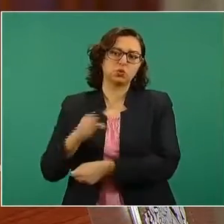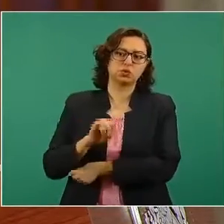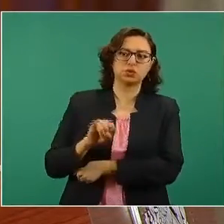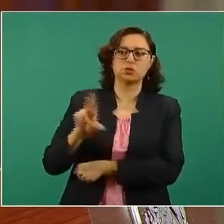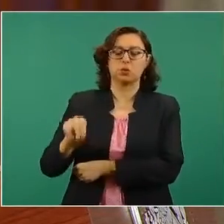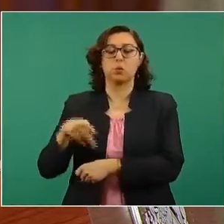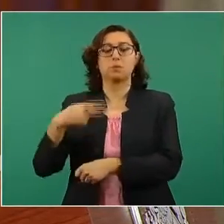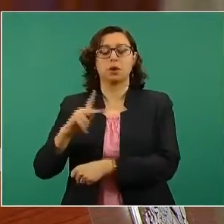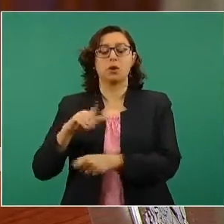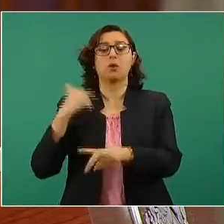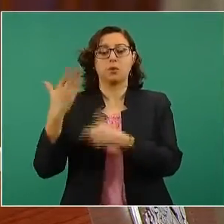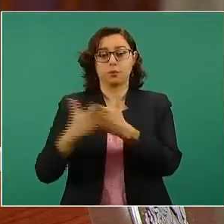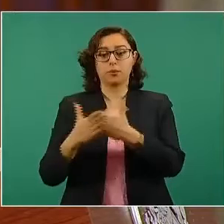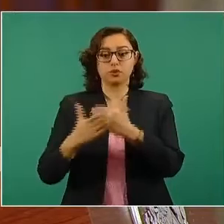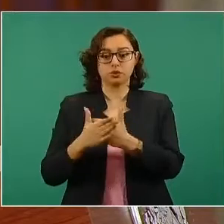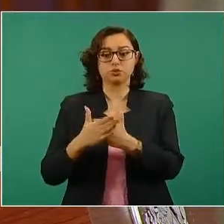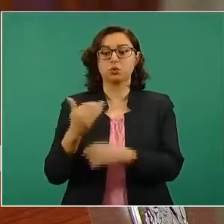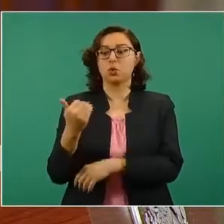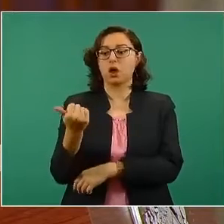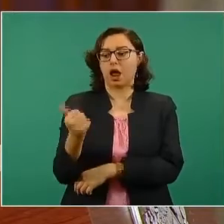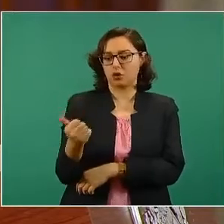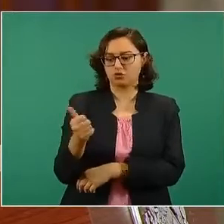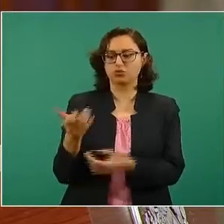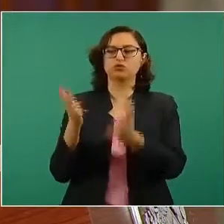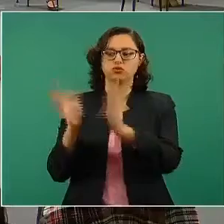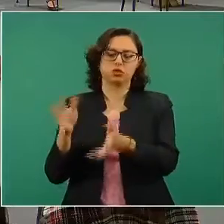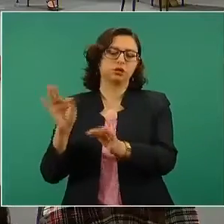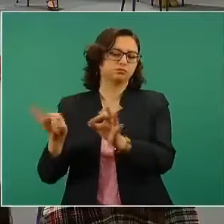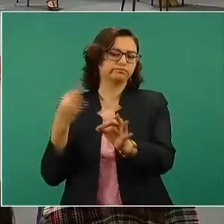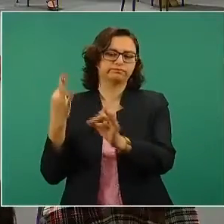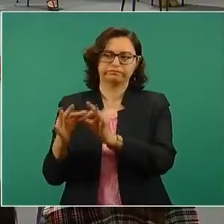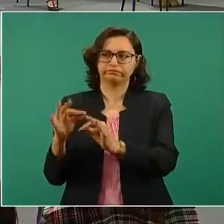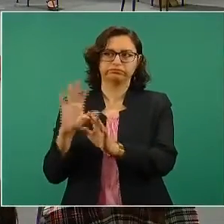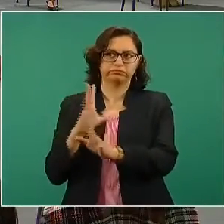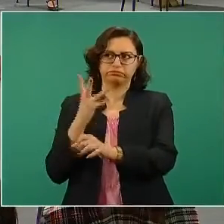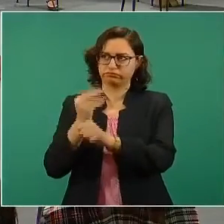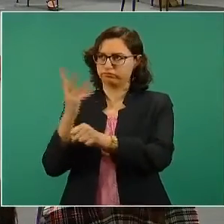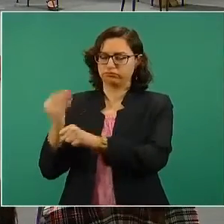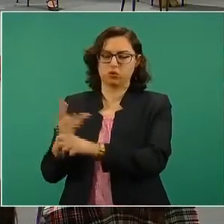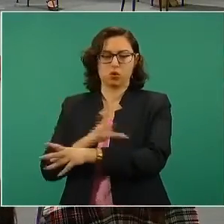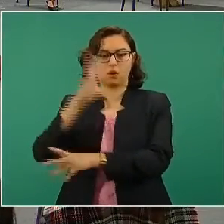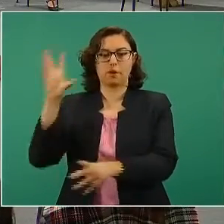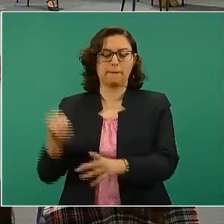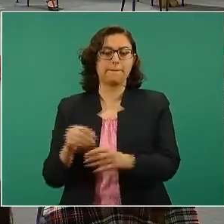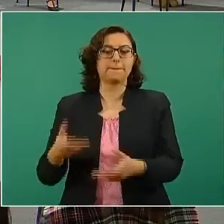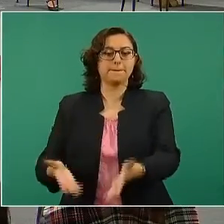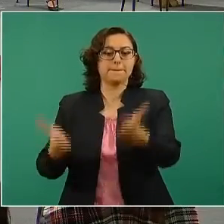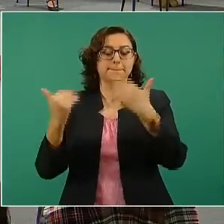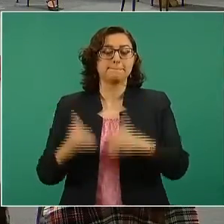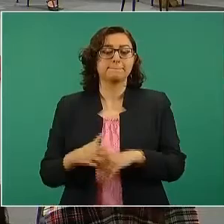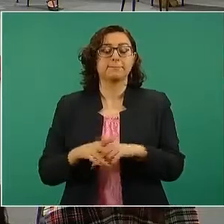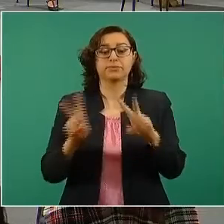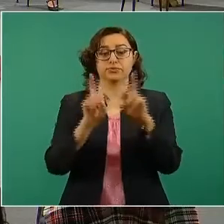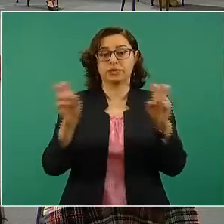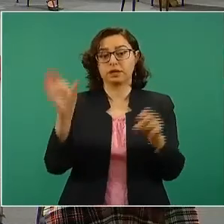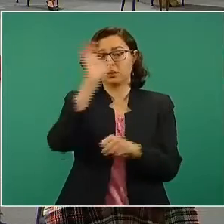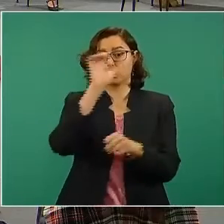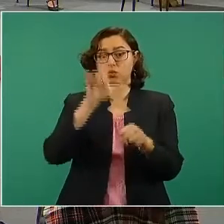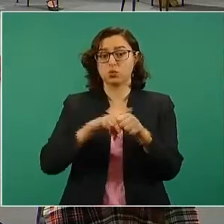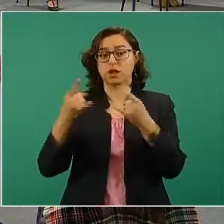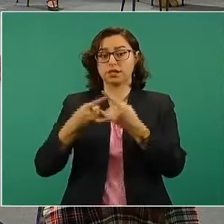el inicio del nuevo ciclo escolar, estarán terminadas. Adelante. Y en el caso del patrimonio cultural, hay